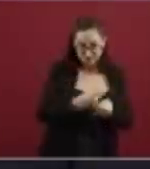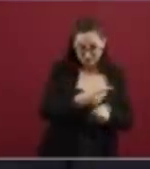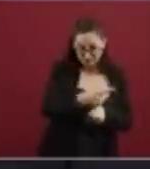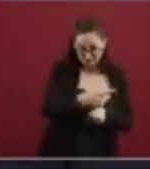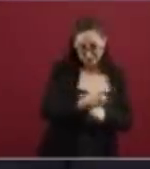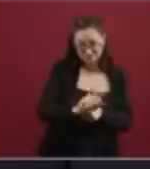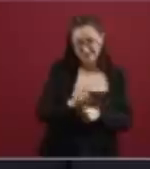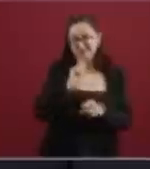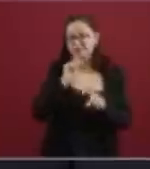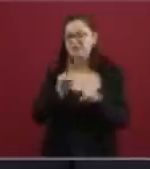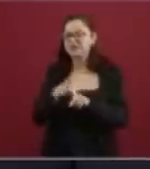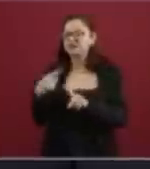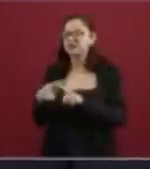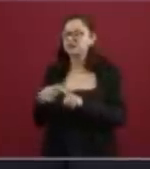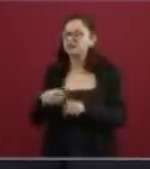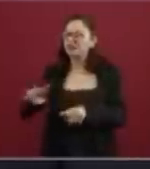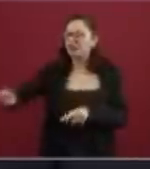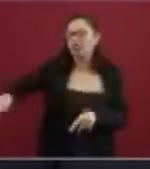¿sí?